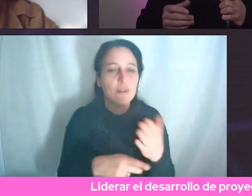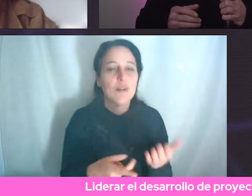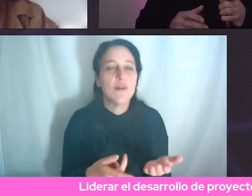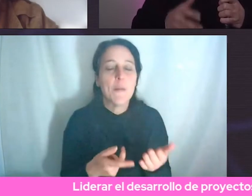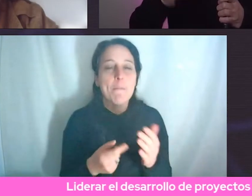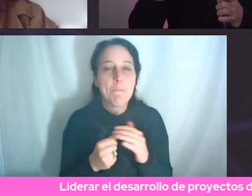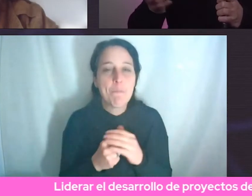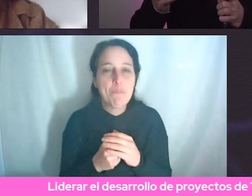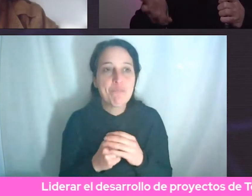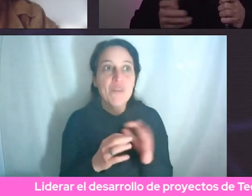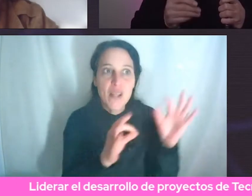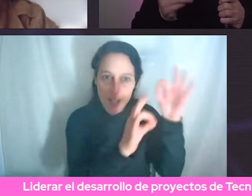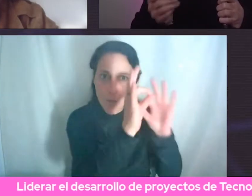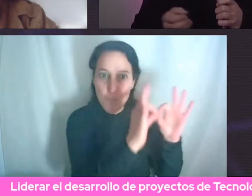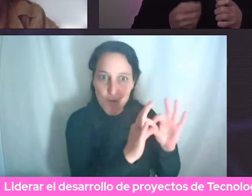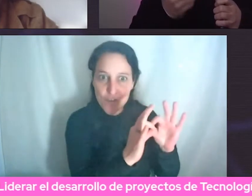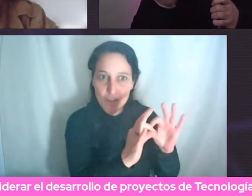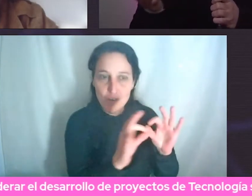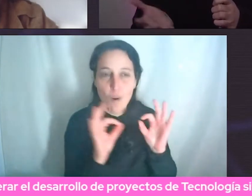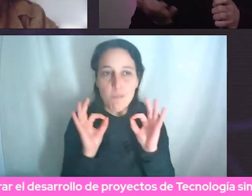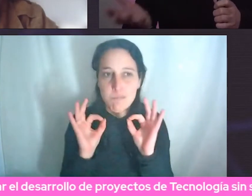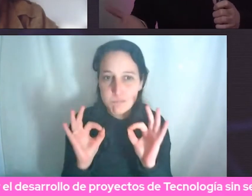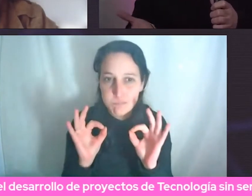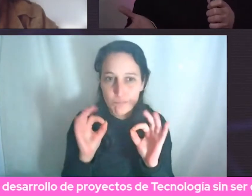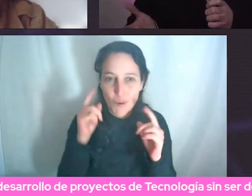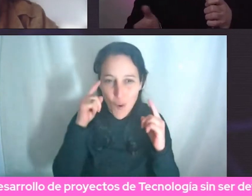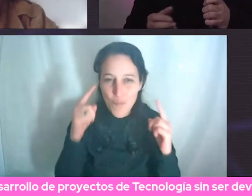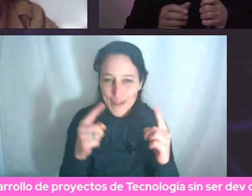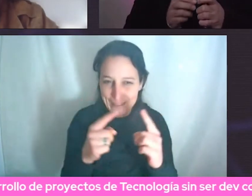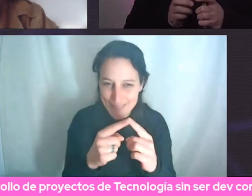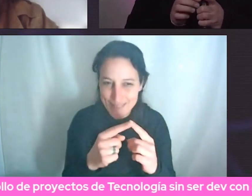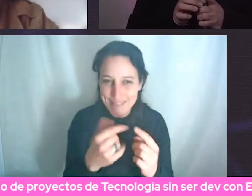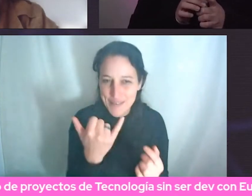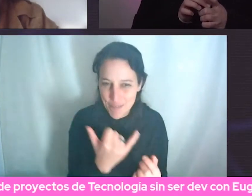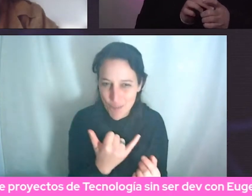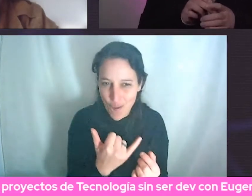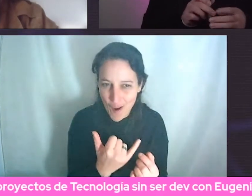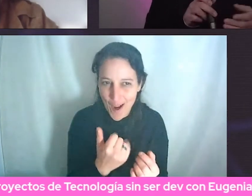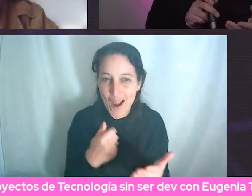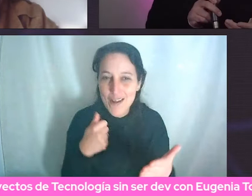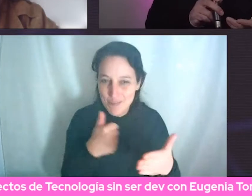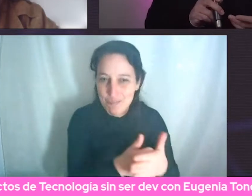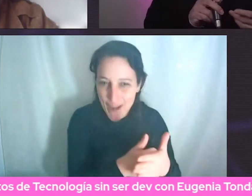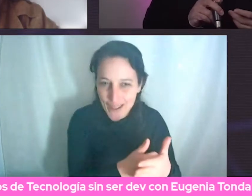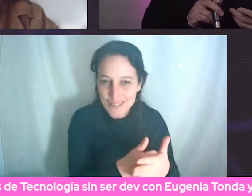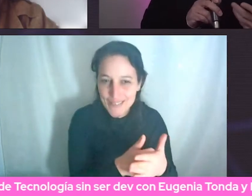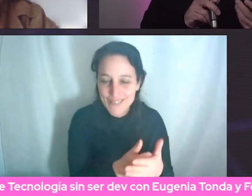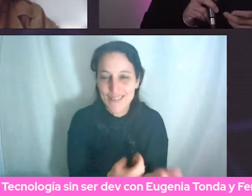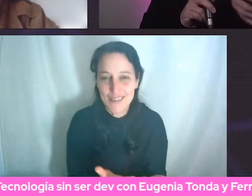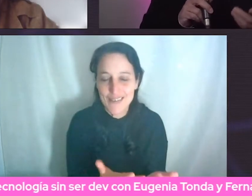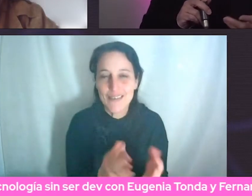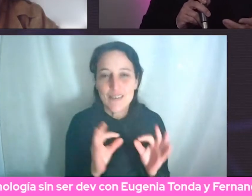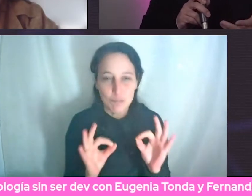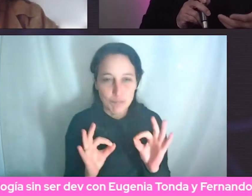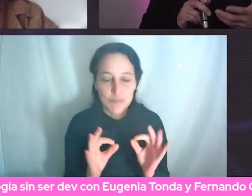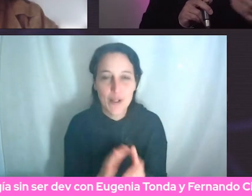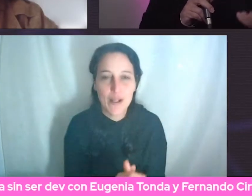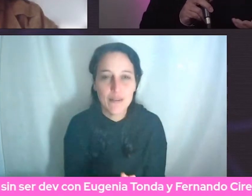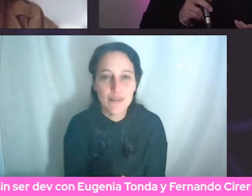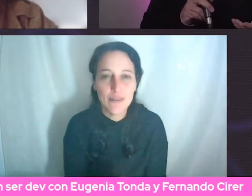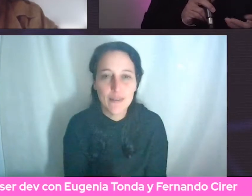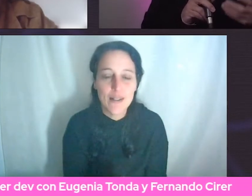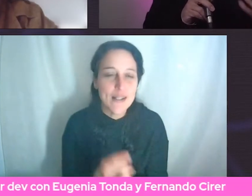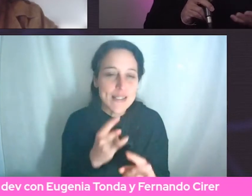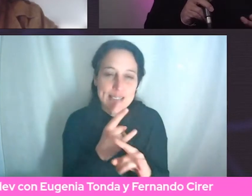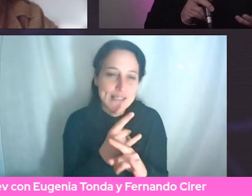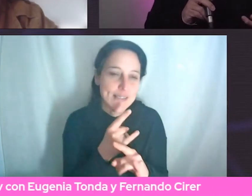proyecto cumpla realmente su objetivo, que es tener impacto social, ¿sí? Así que siempre, por supuesto, invitamos a